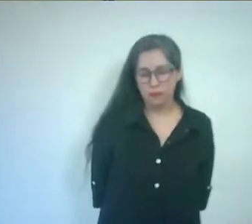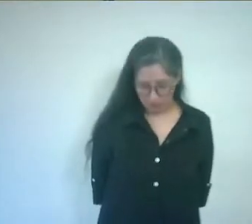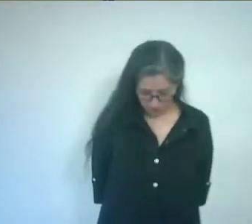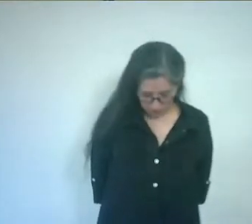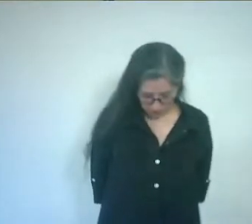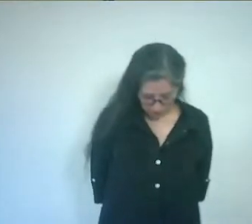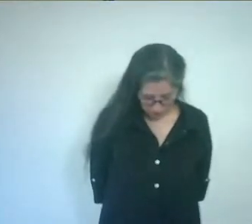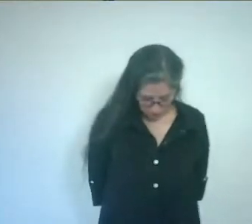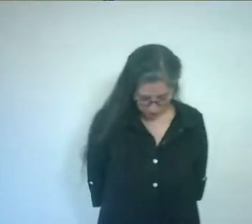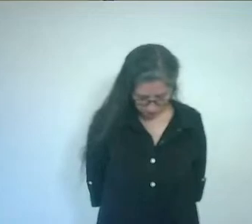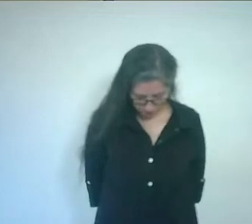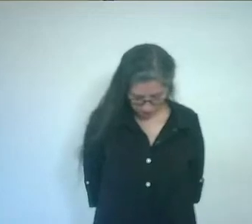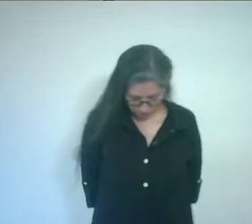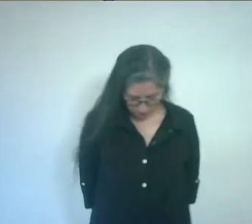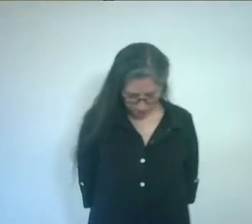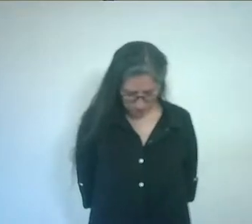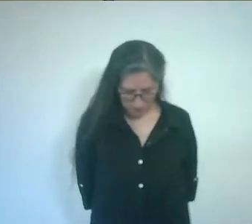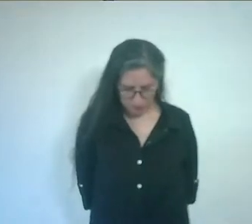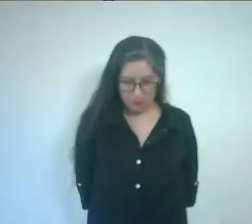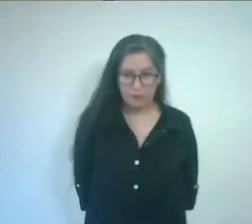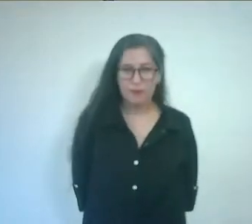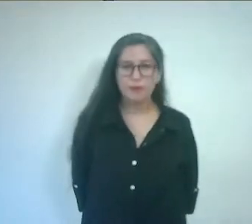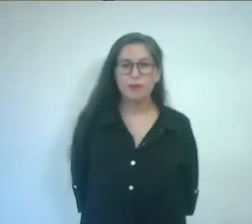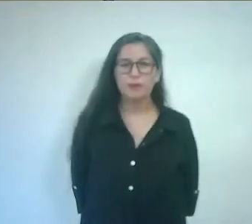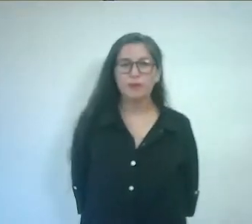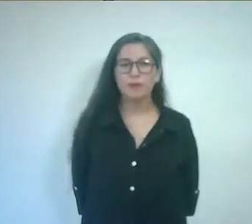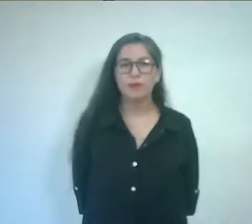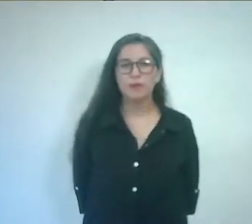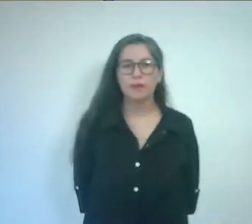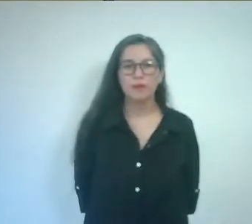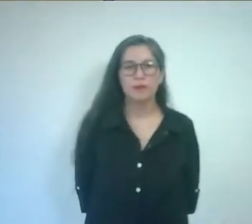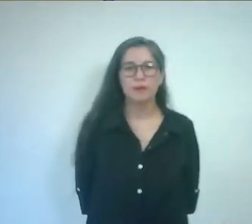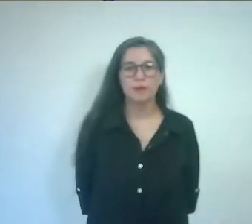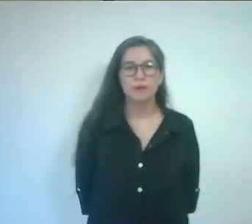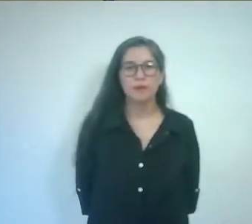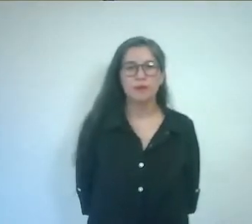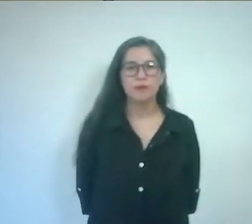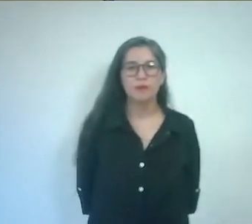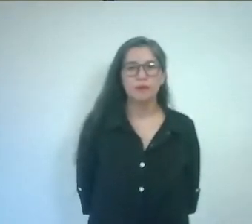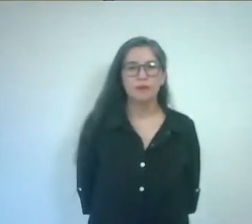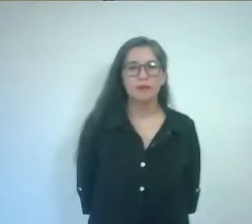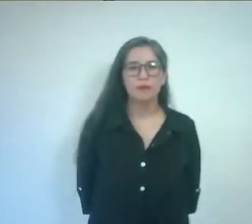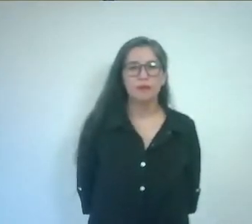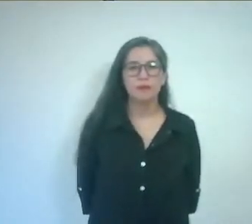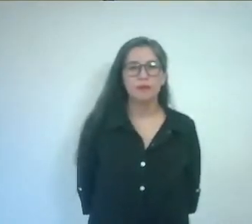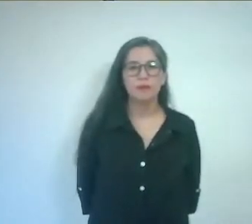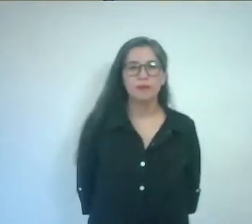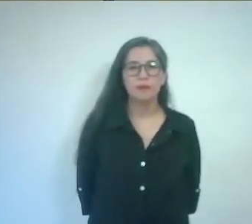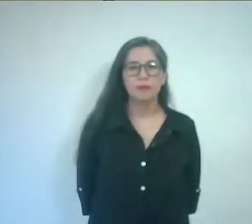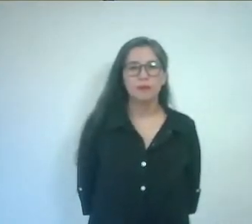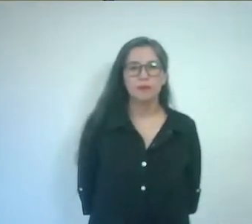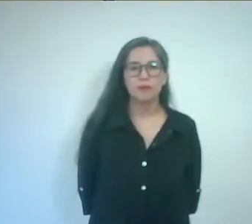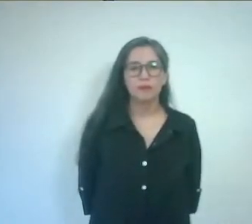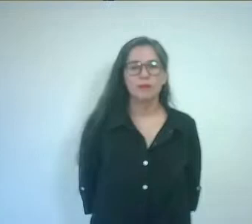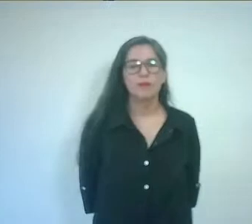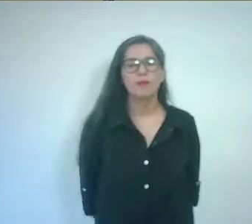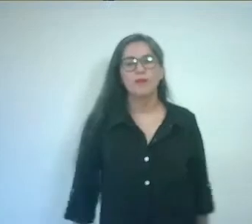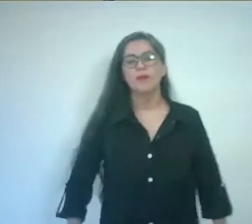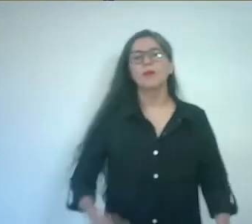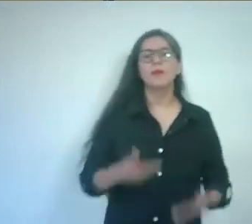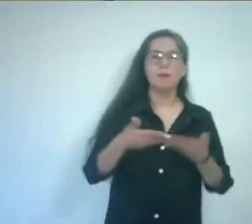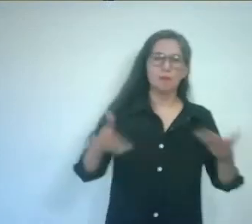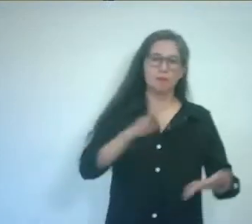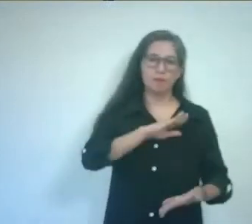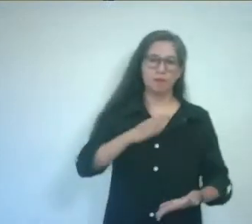shi y cuenchal judatiwawa y le kawatsin an ella. Muy buenos días a